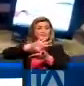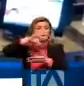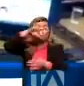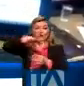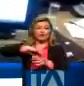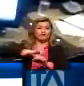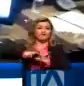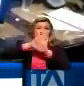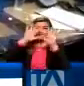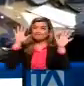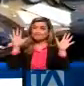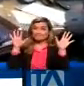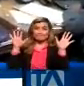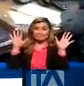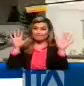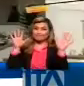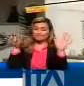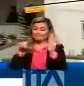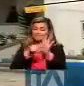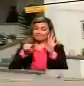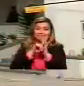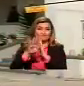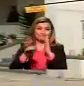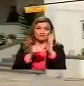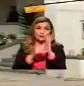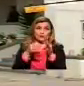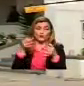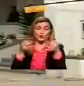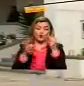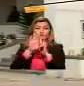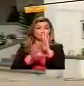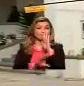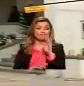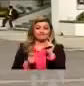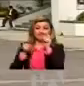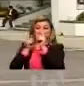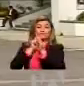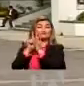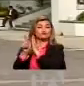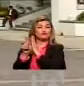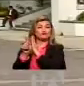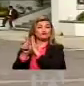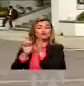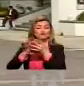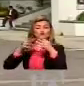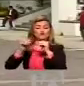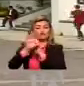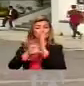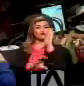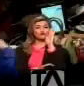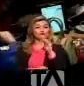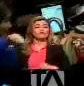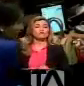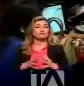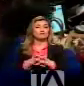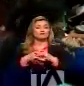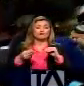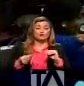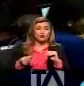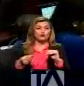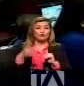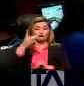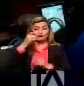quedado clara en el CAL, por lo que también podría recurrir a la Corte Constitucional y presentar una demanda de interpretación constitucional para resolver si la